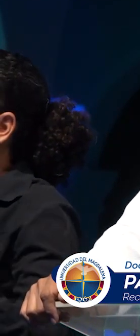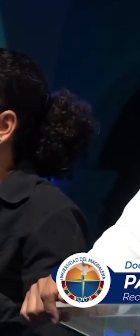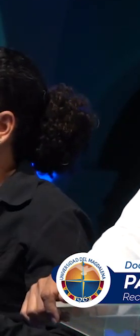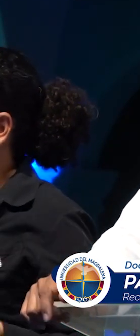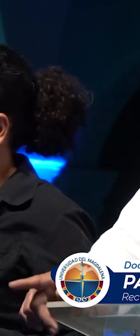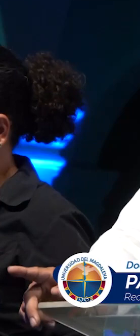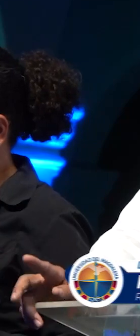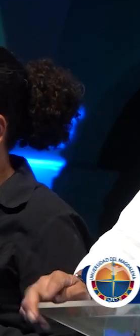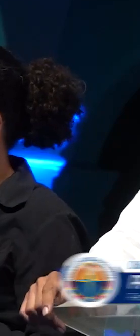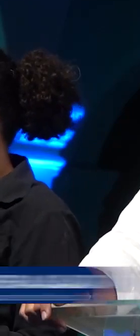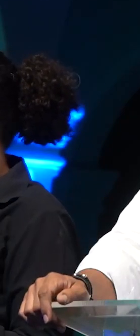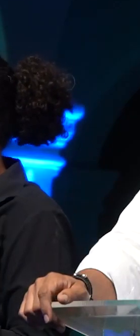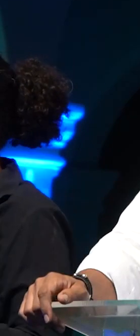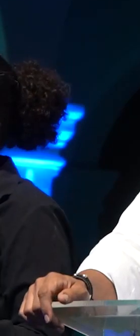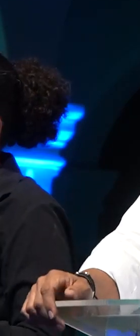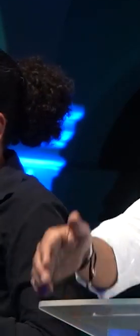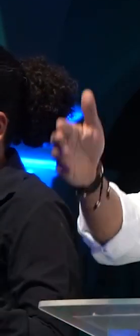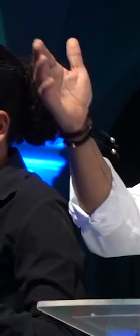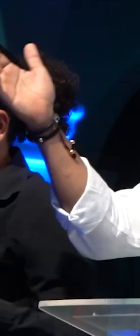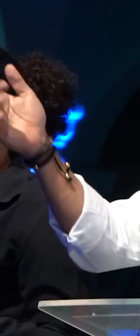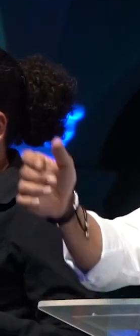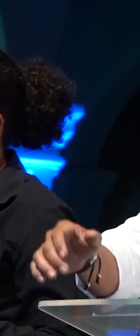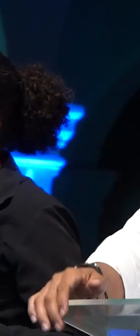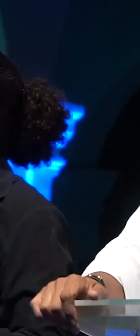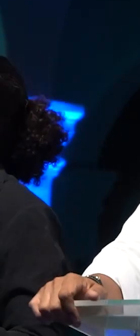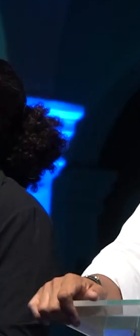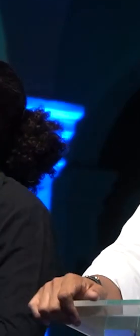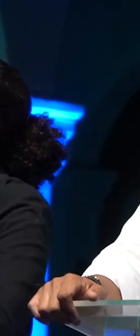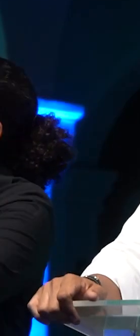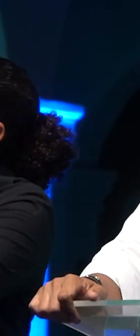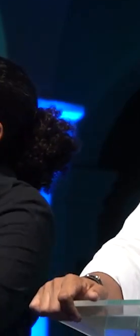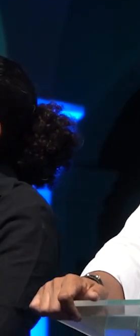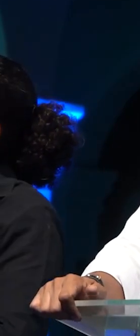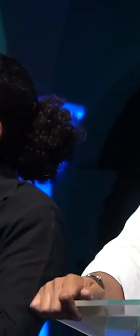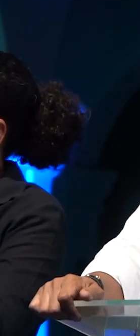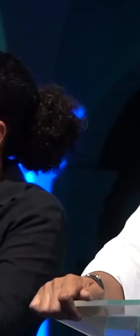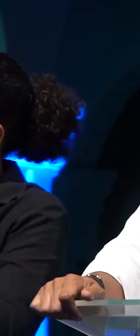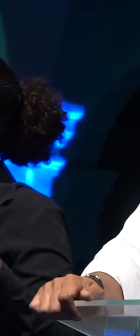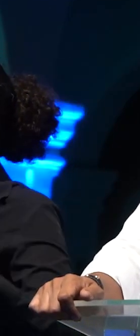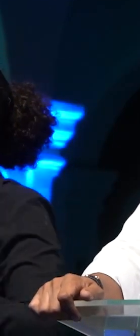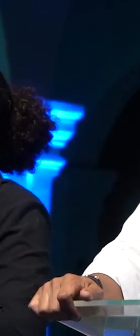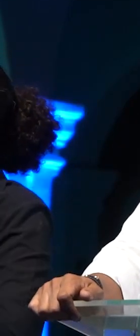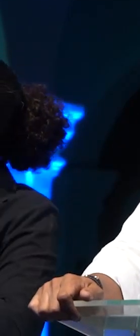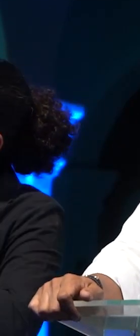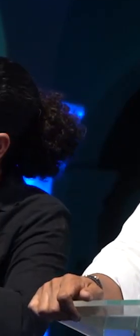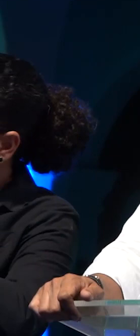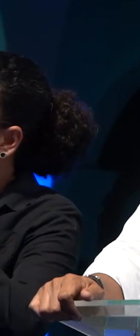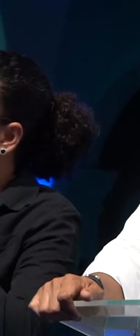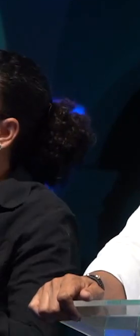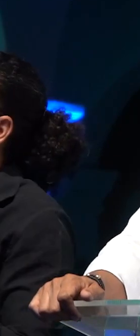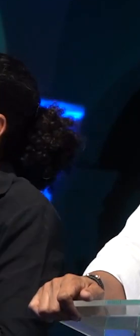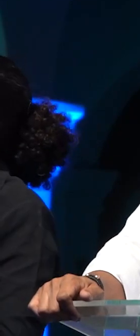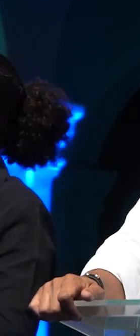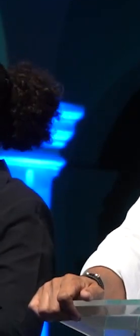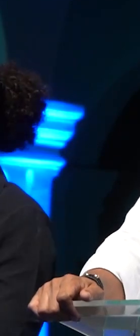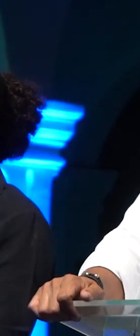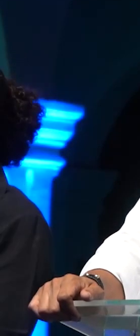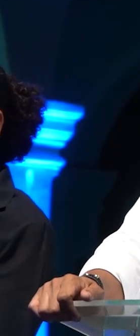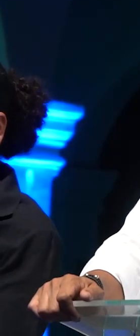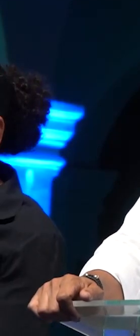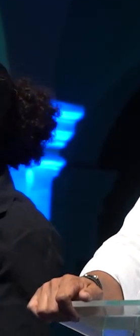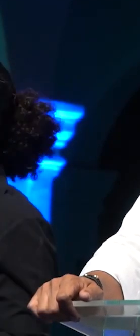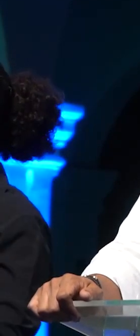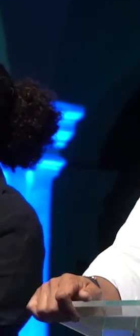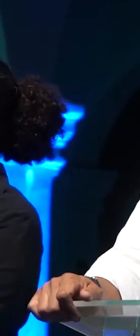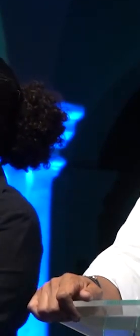lo sorprendente fue que la nota del boletín de prensa que generosamente los medios publicaron, tomó varias de las intervenciones que yo leí, que luego dije que fue